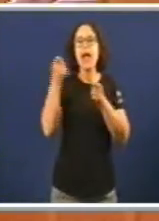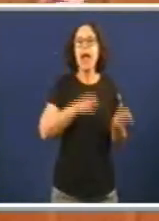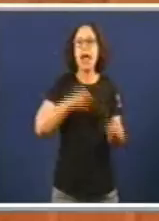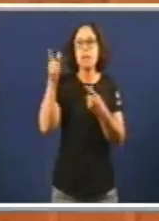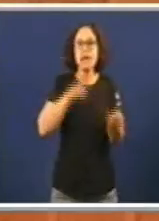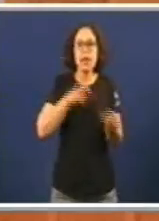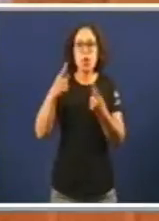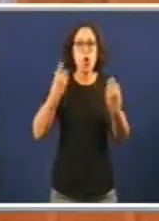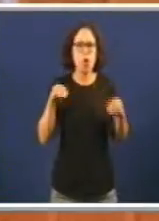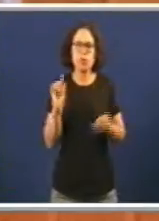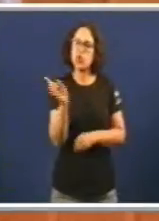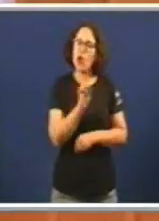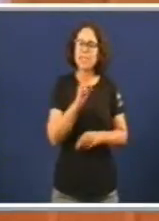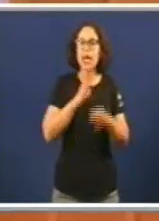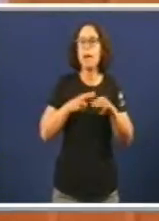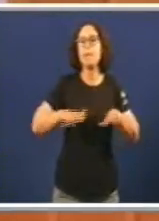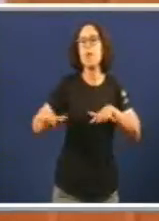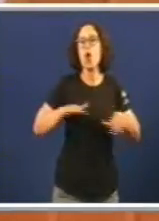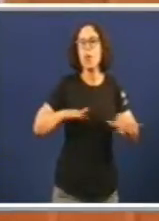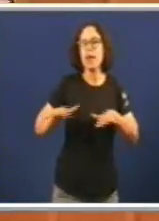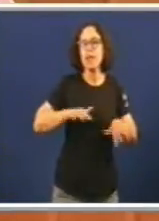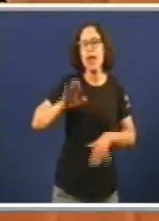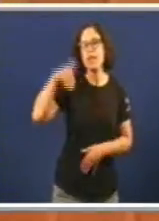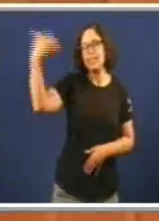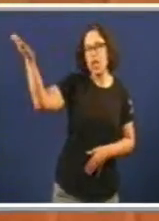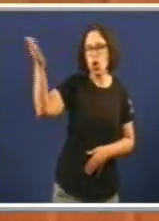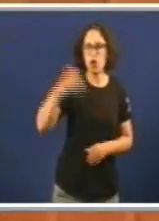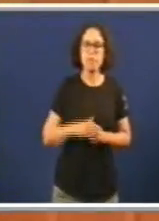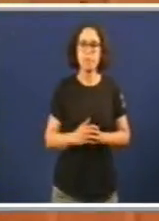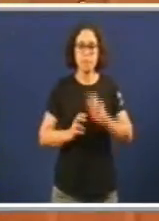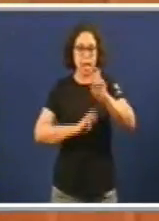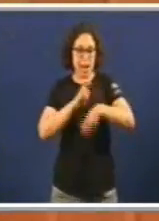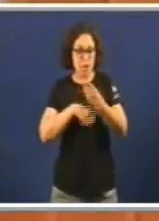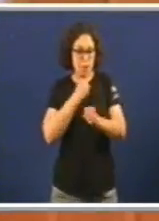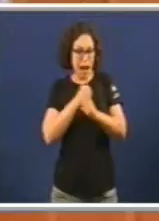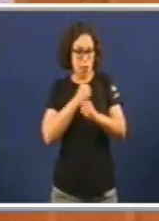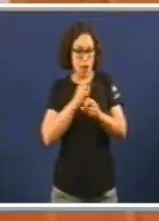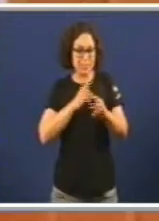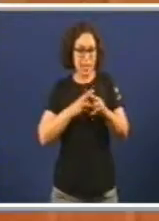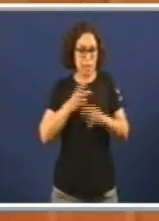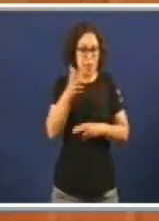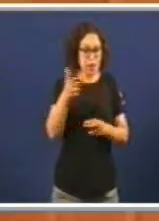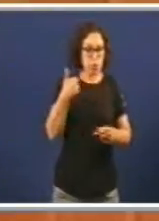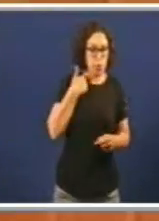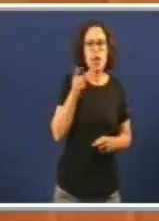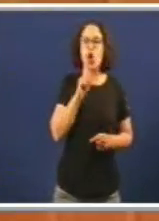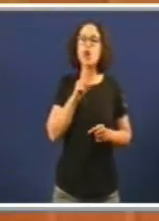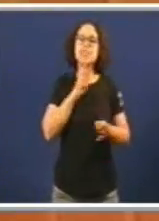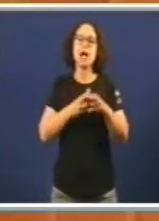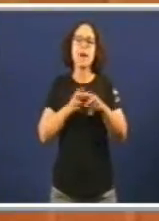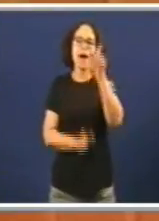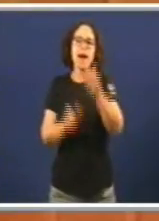era emigración xuvenil, era mobilidade exterior. As reformas laborais non eran unha perda de dereitos, era flexibilizar